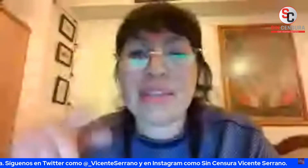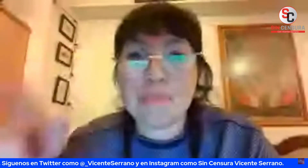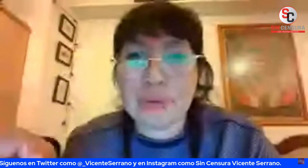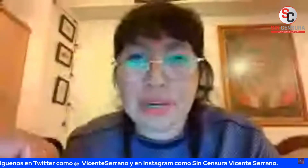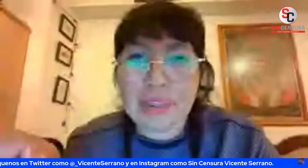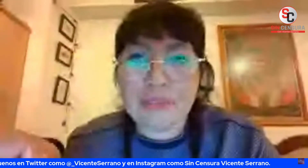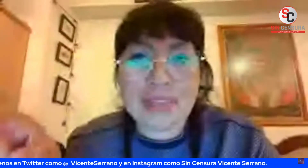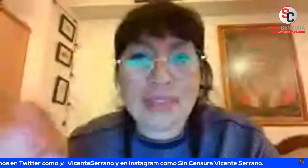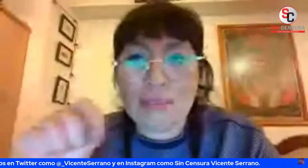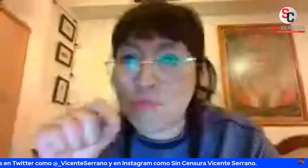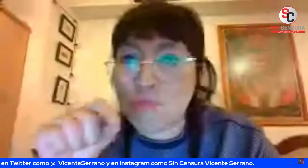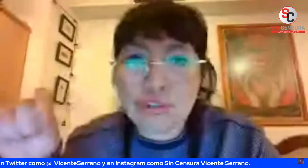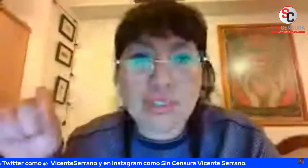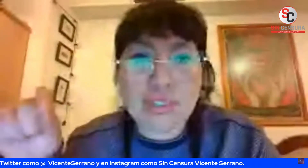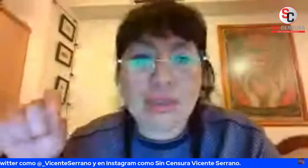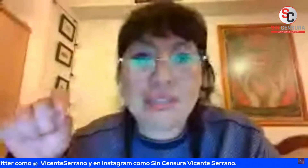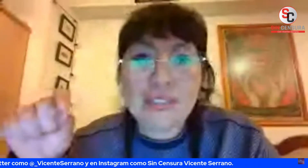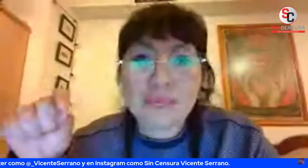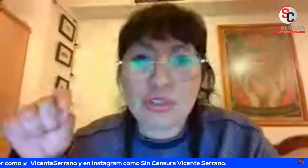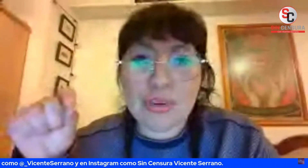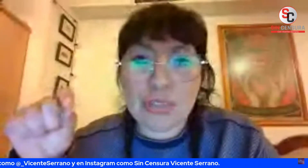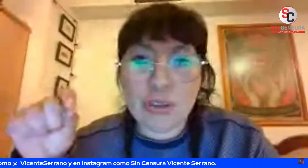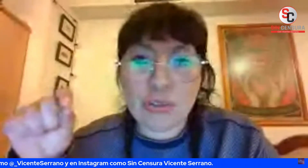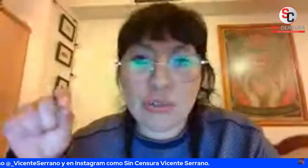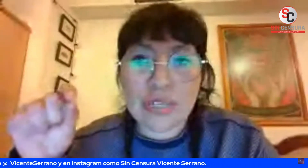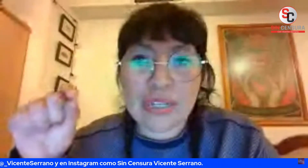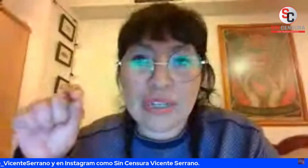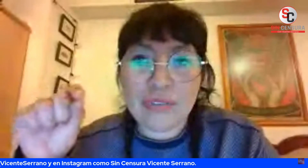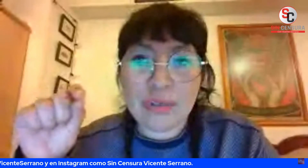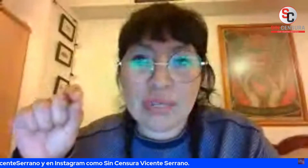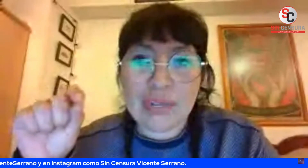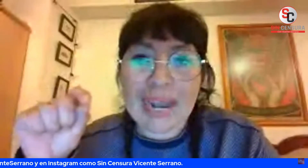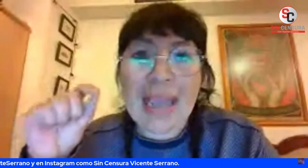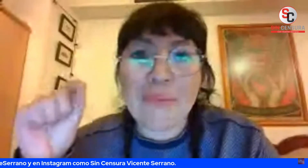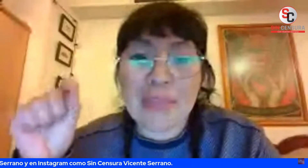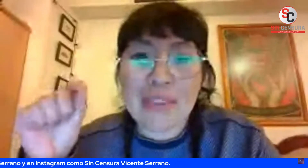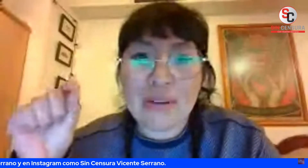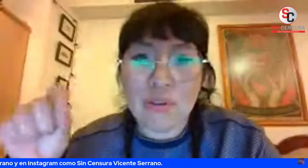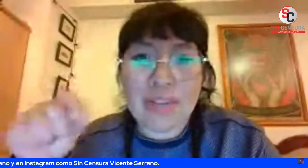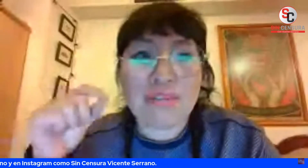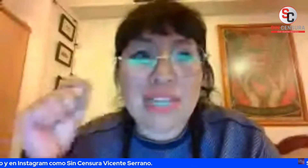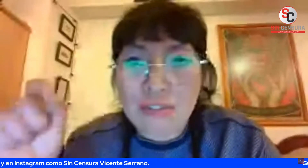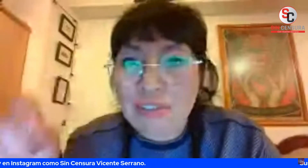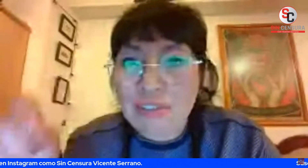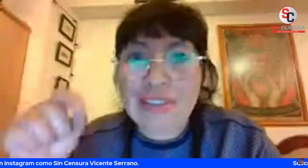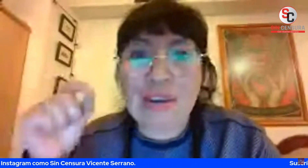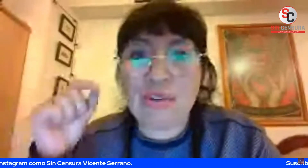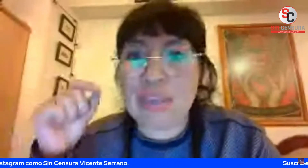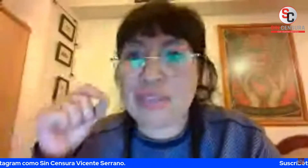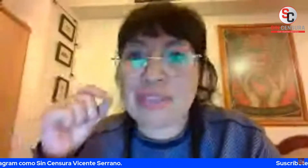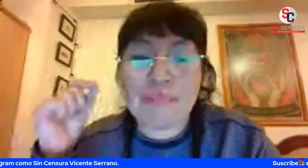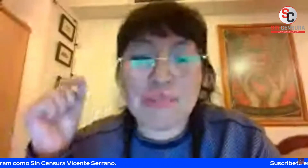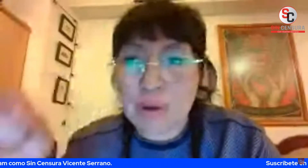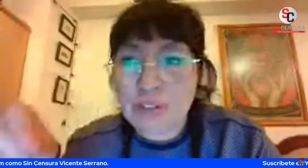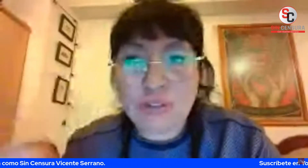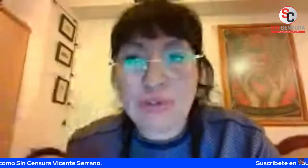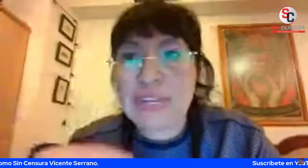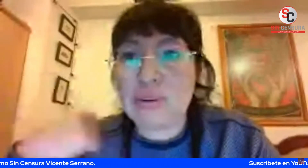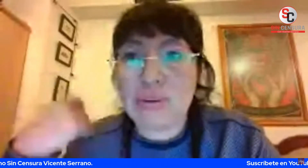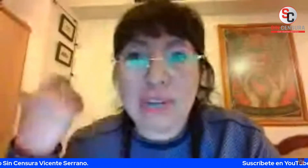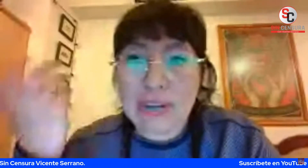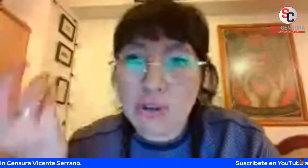temas, sobre todo en clave de lo que nos hace falta, lo que estamos por construir o lo que no podemos construir